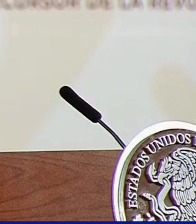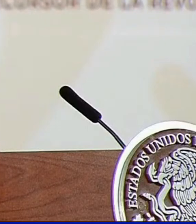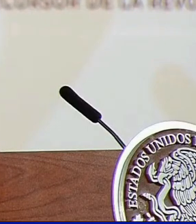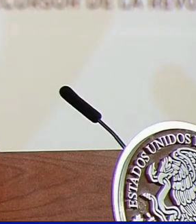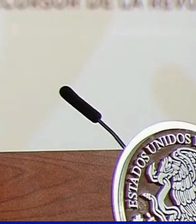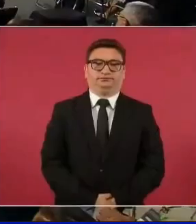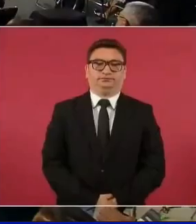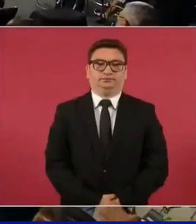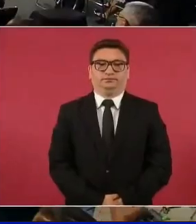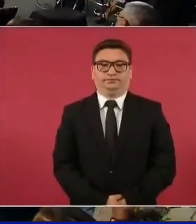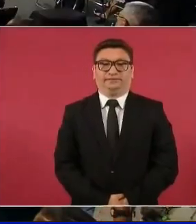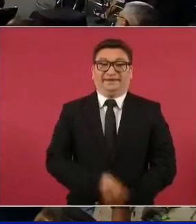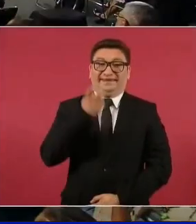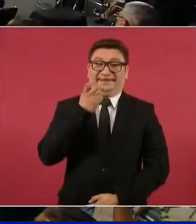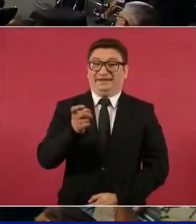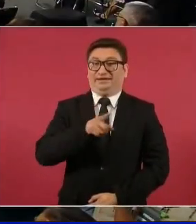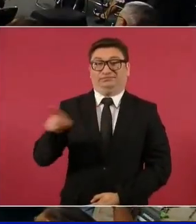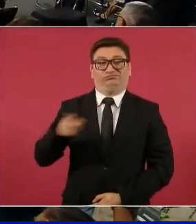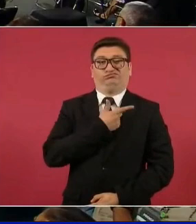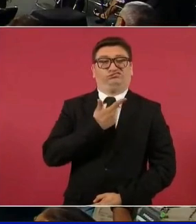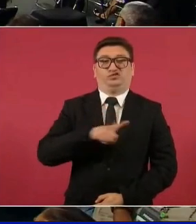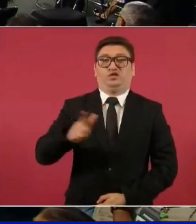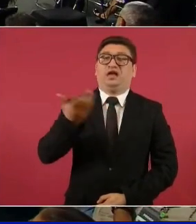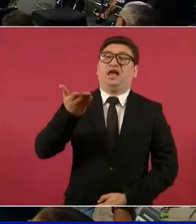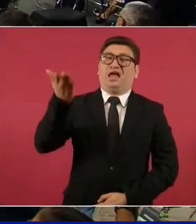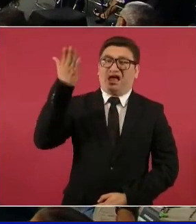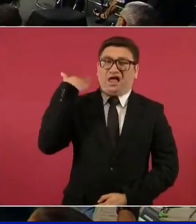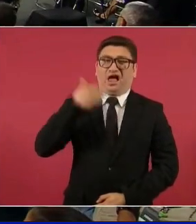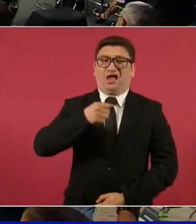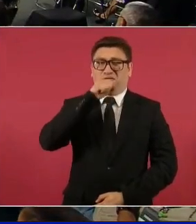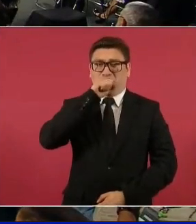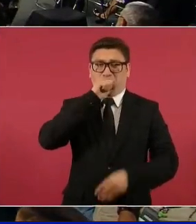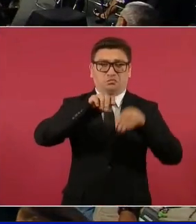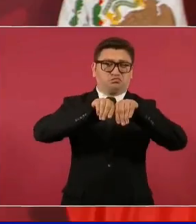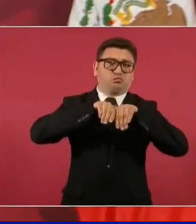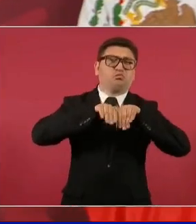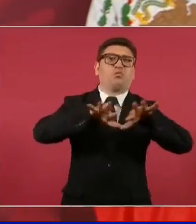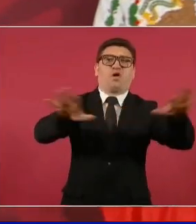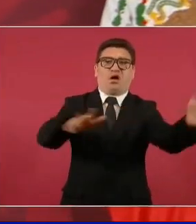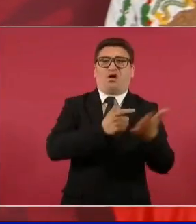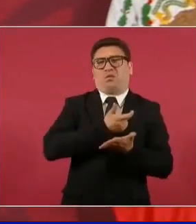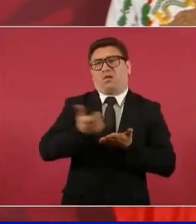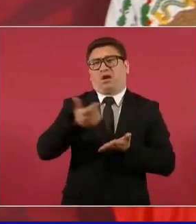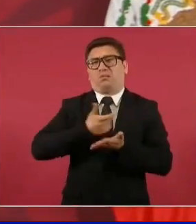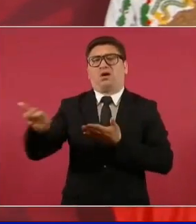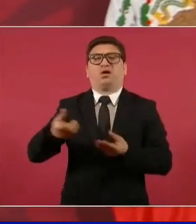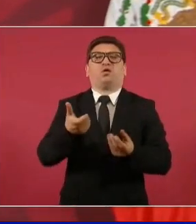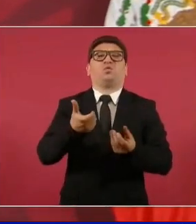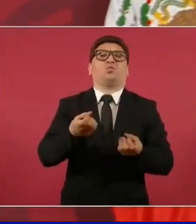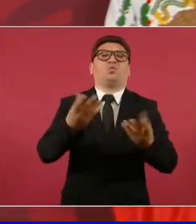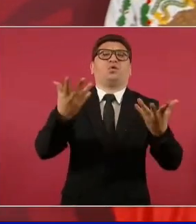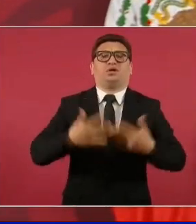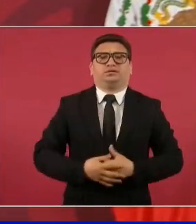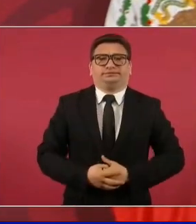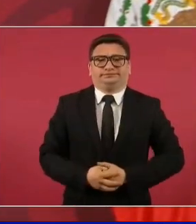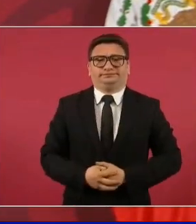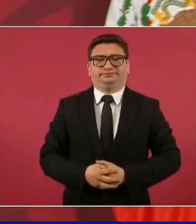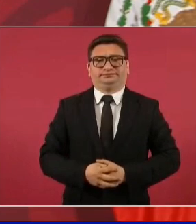¿Cuánto se destinaba a pagar publicidad a los medios de información?